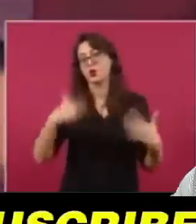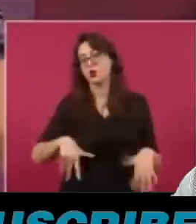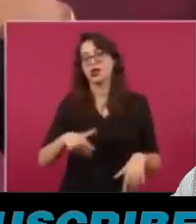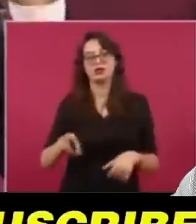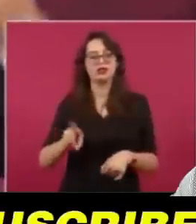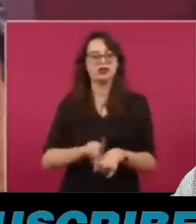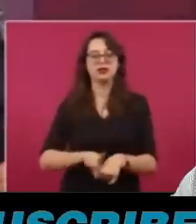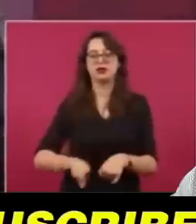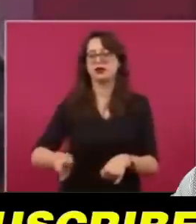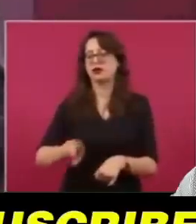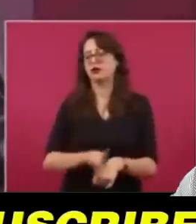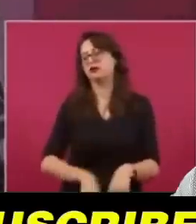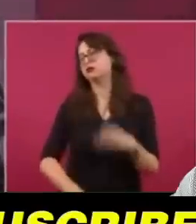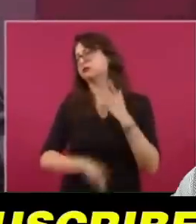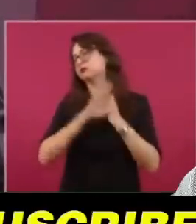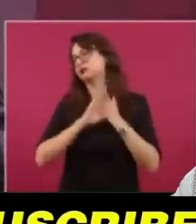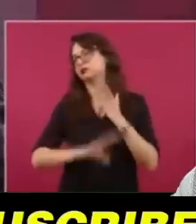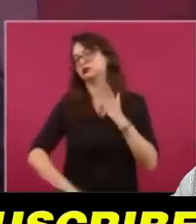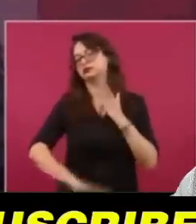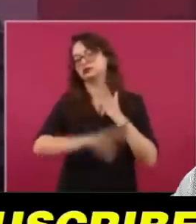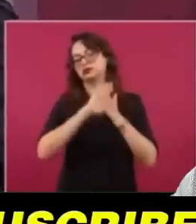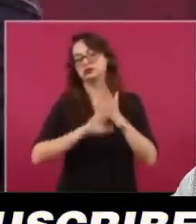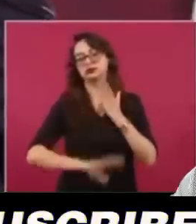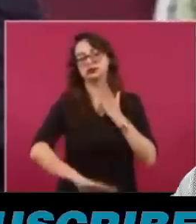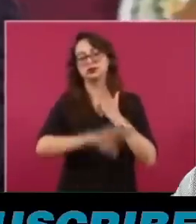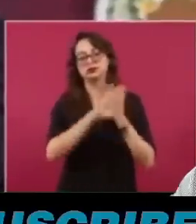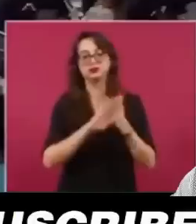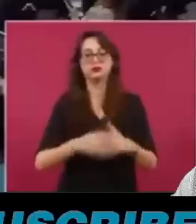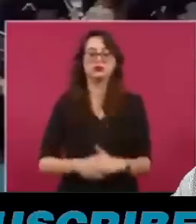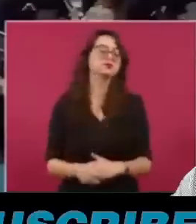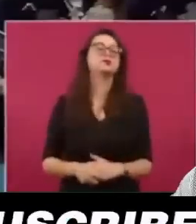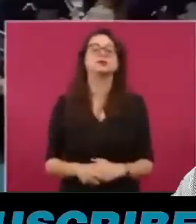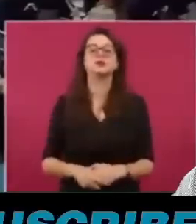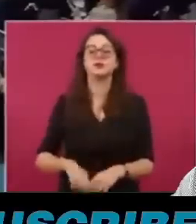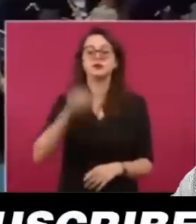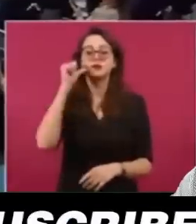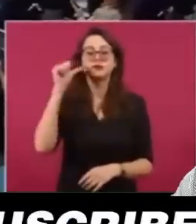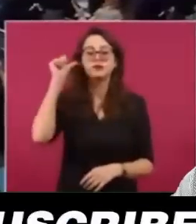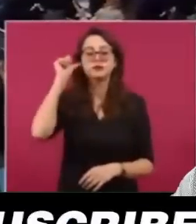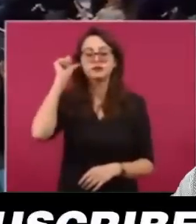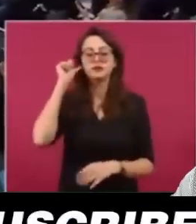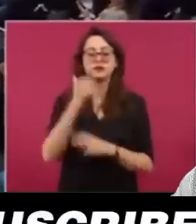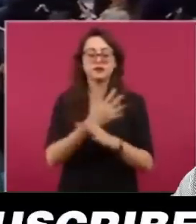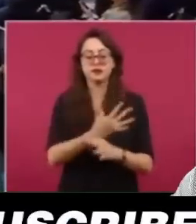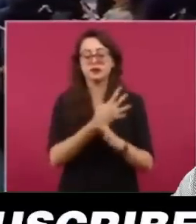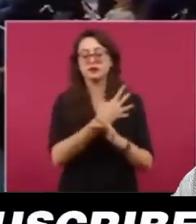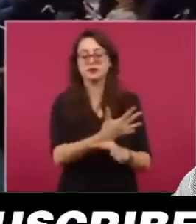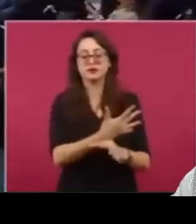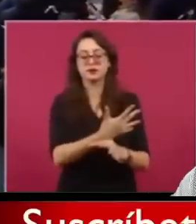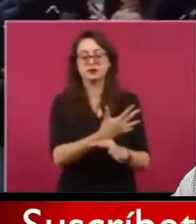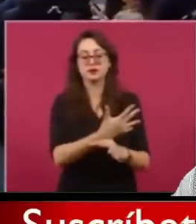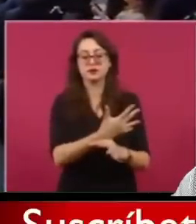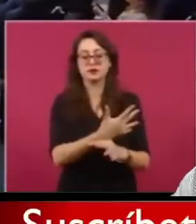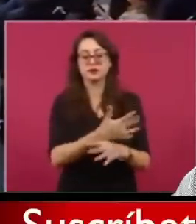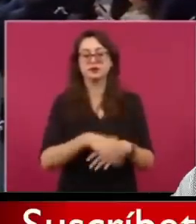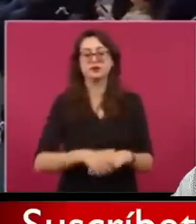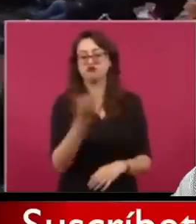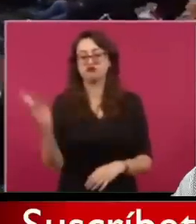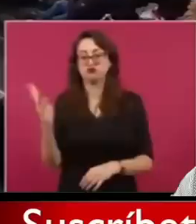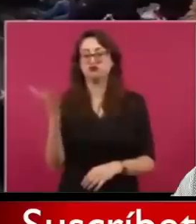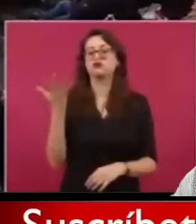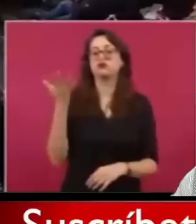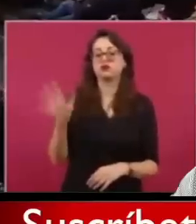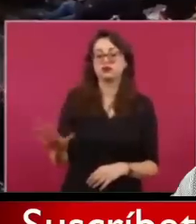hay cuestionamientos, hay ataques. Y ayer hablaron de que era meritorio y en